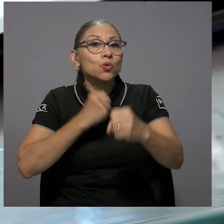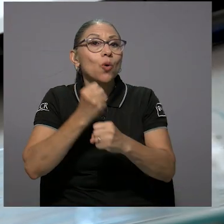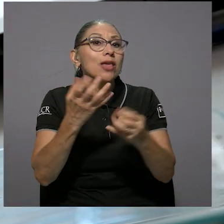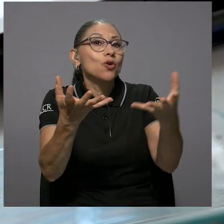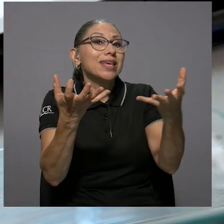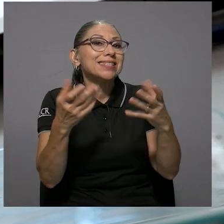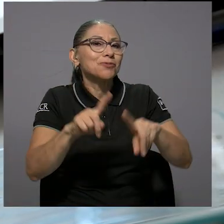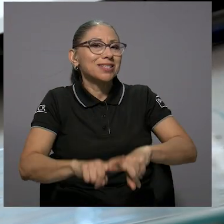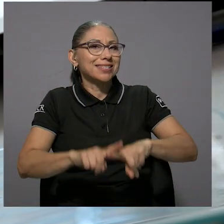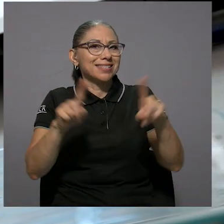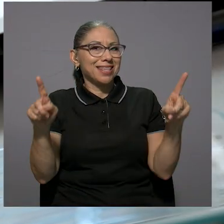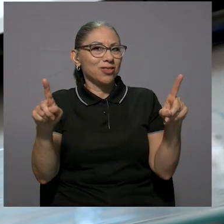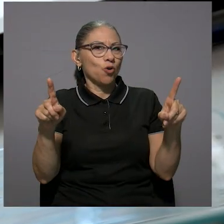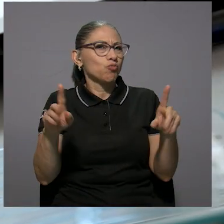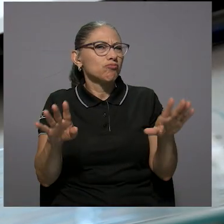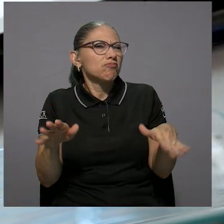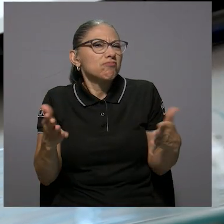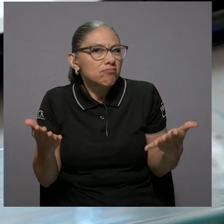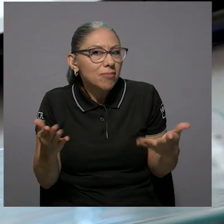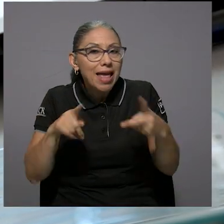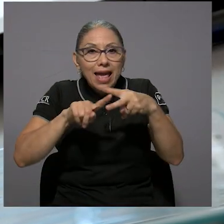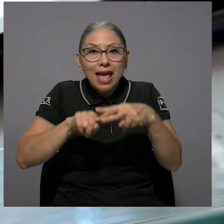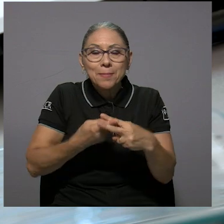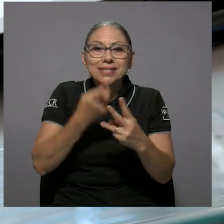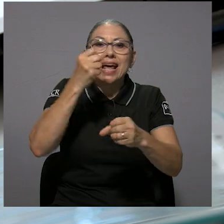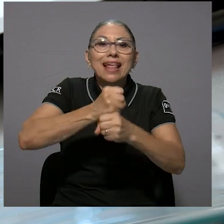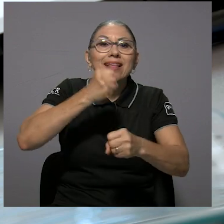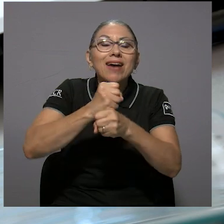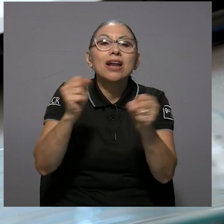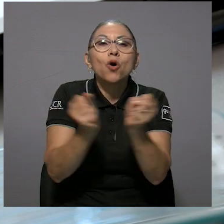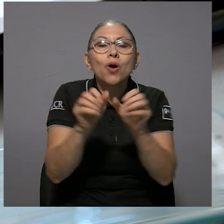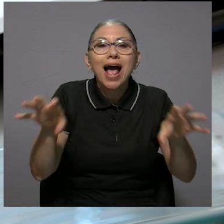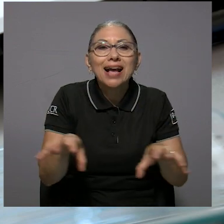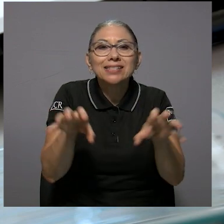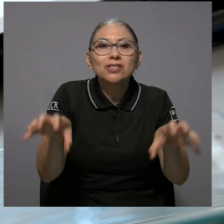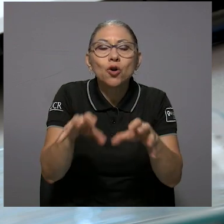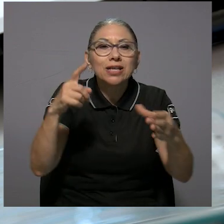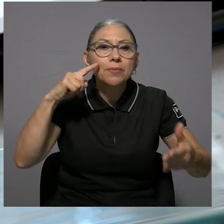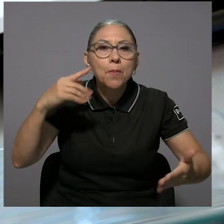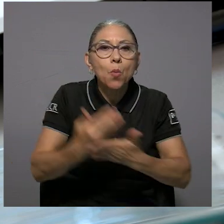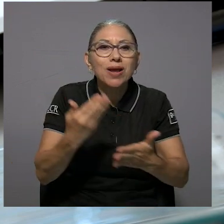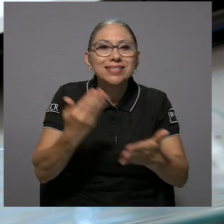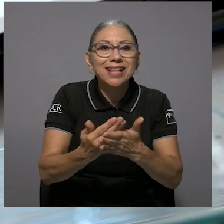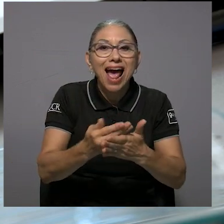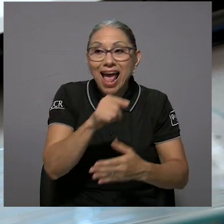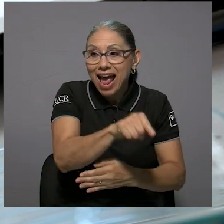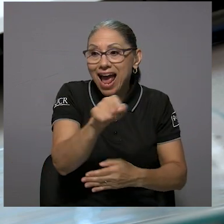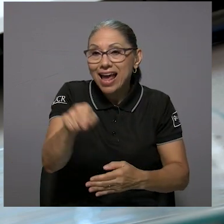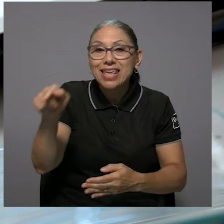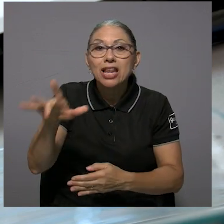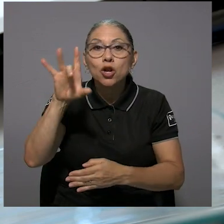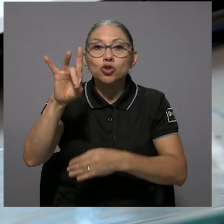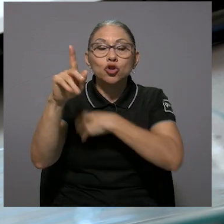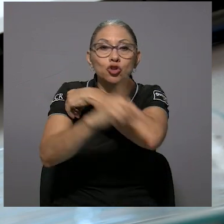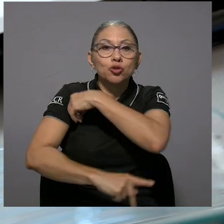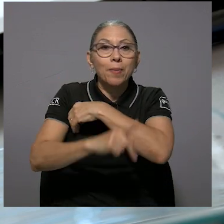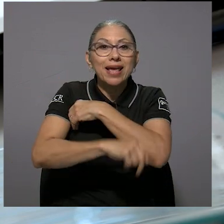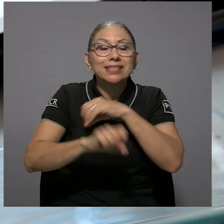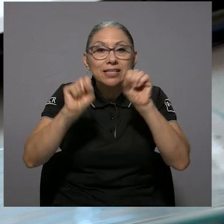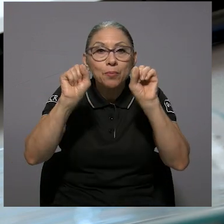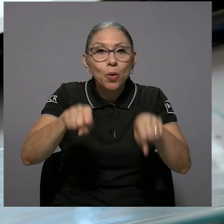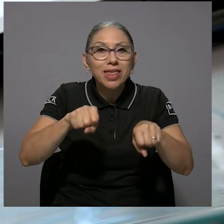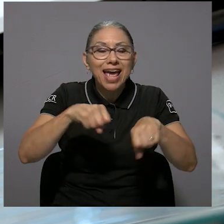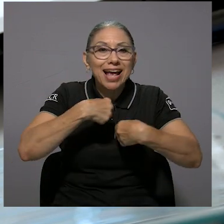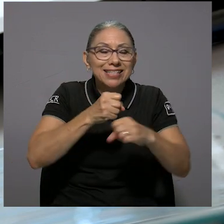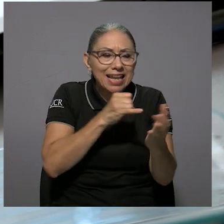distinto. Lo que hicimos fue empezar a trabajar algunas acciones muestra en los cuales los 8 países podían hacer artículos científicos,